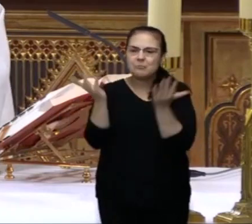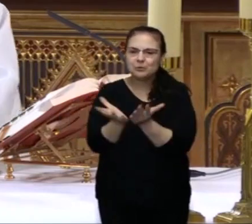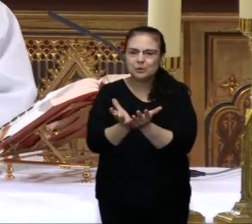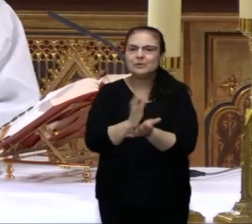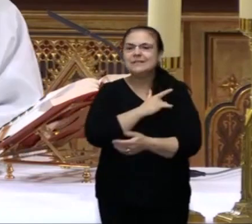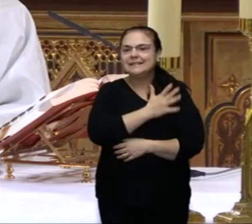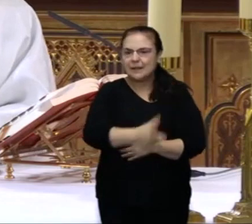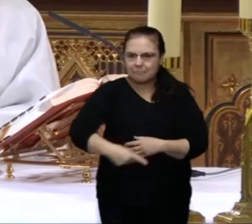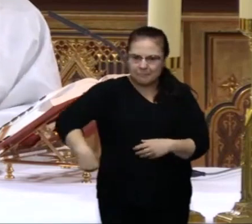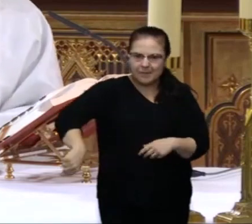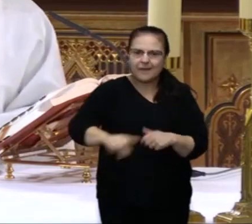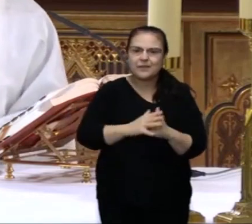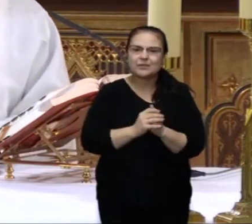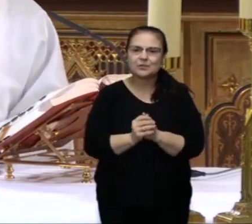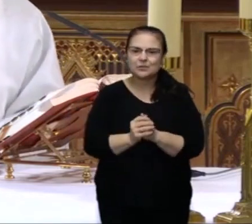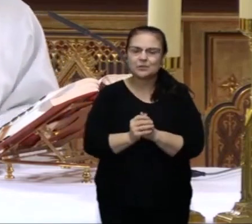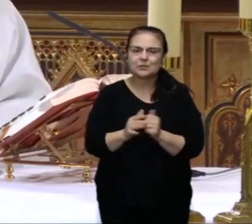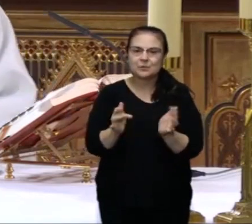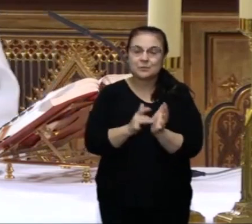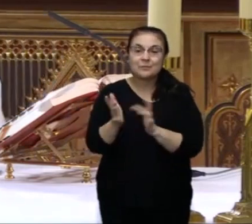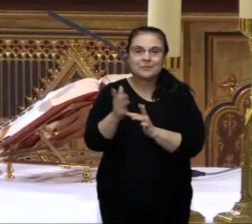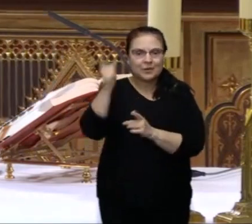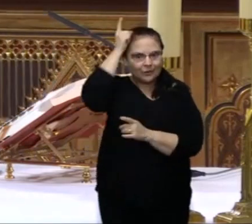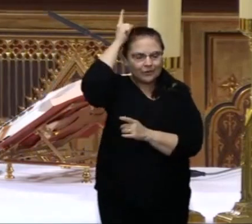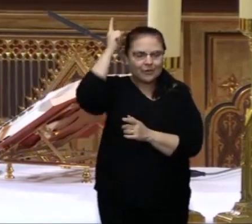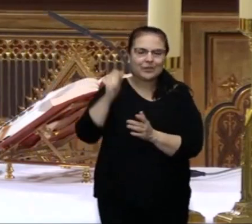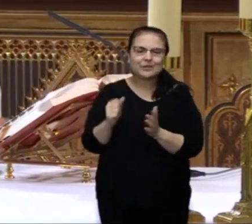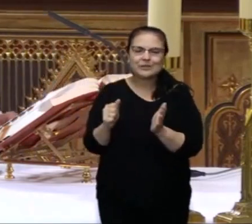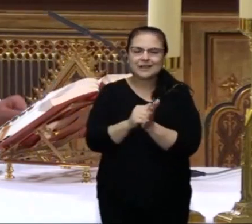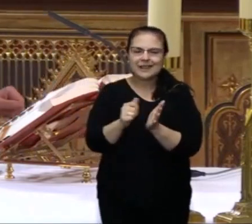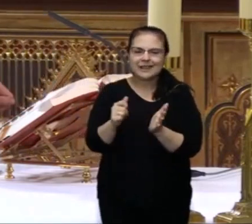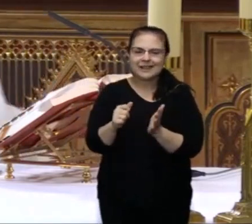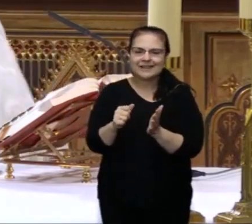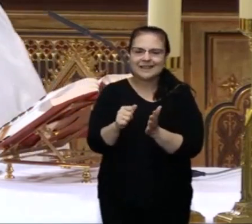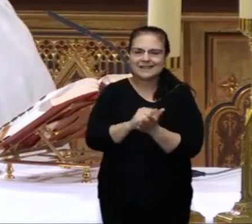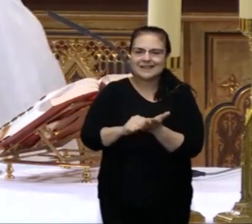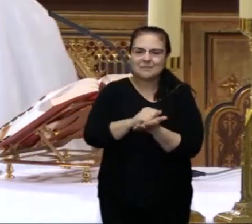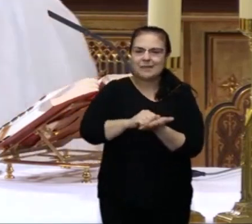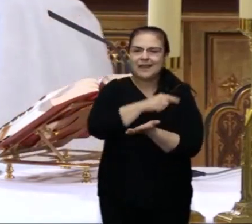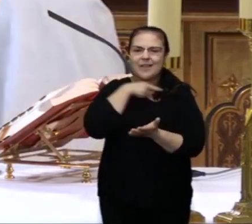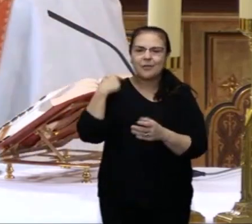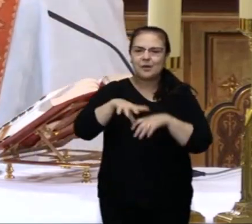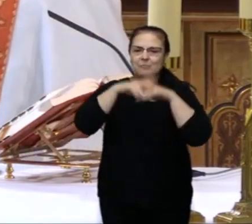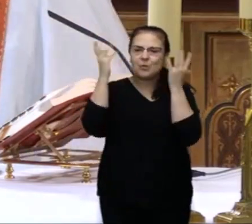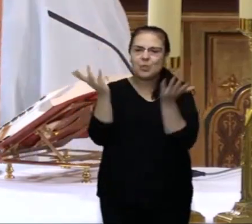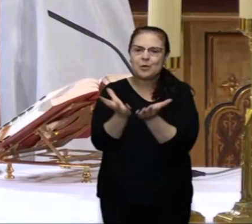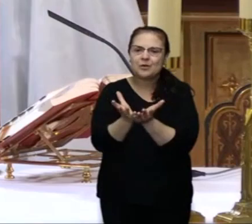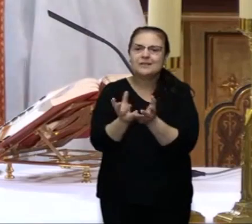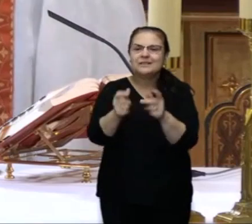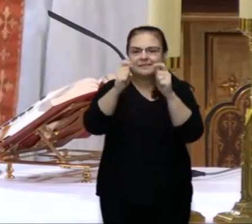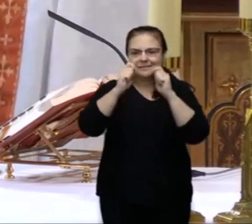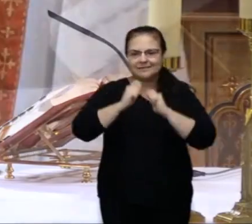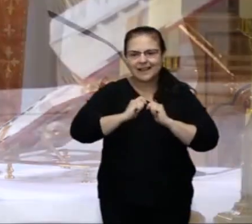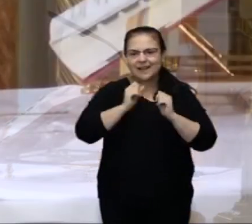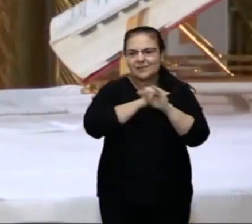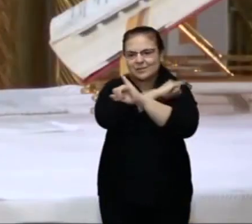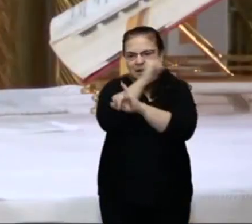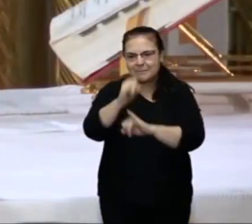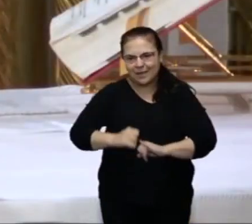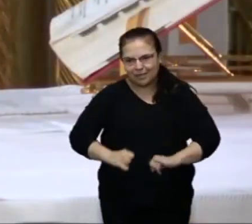pecado del mundo, ten piedad de nosotros. Cordero de Dios, que quitas el pecado del